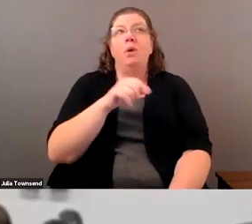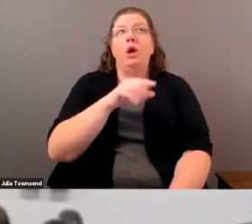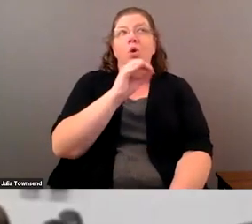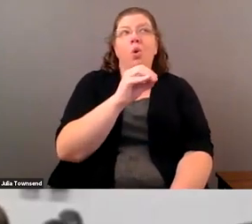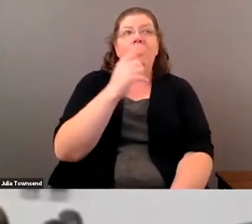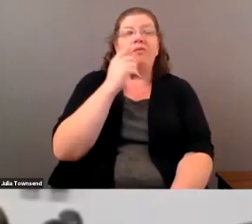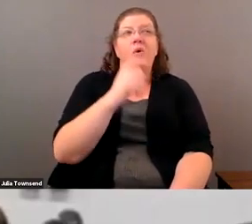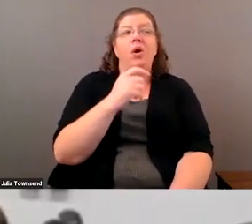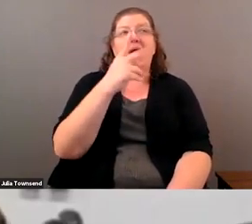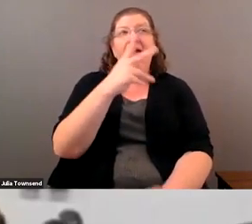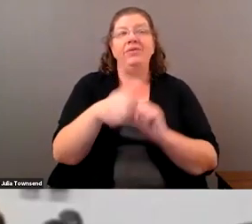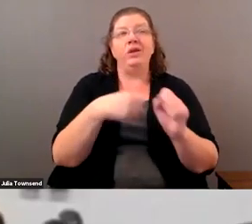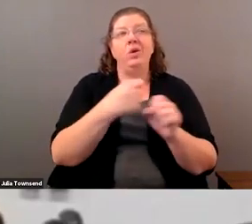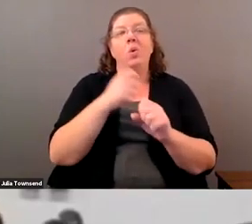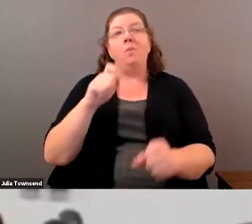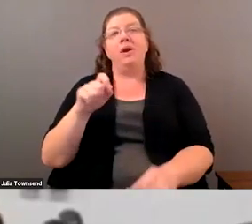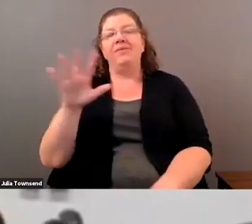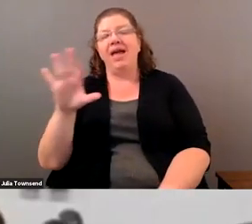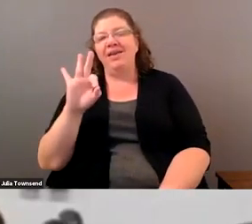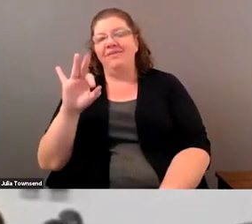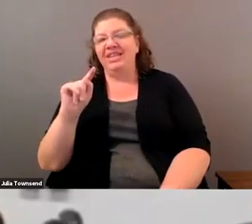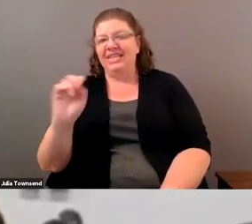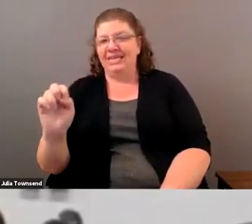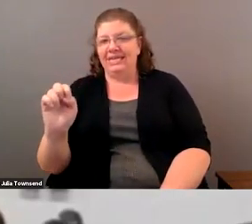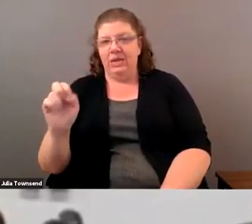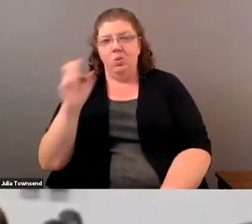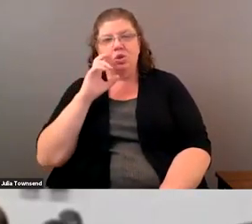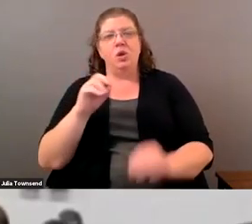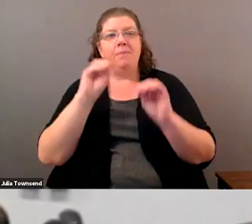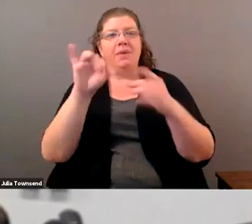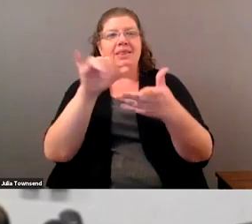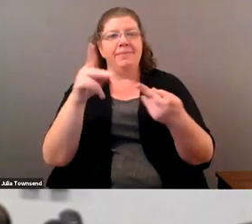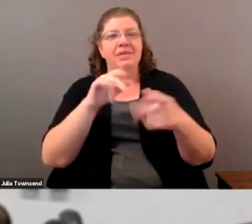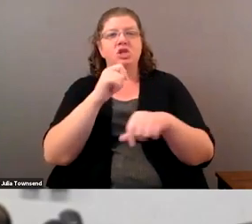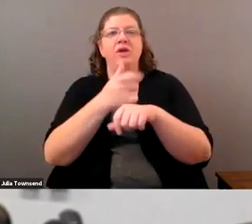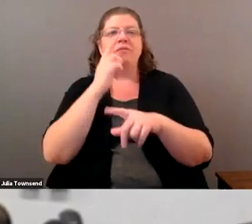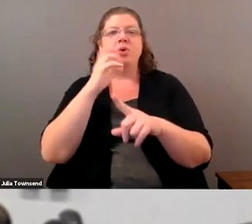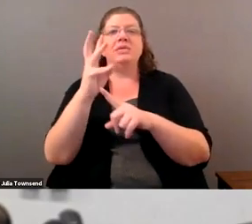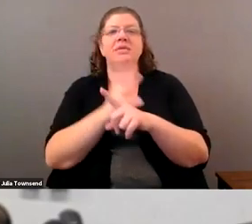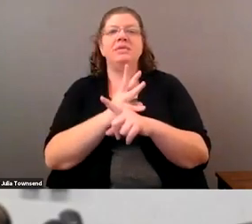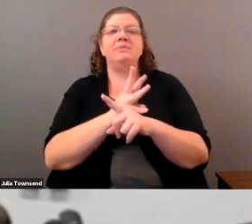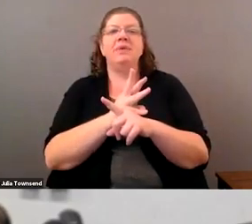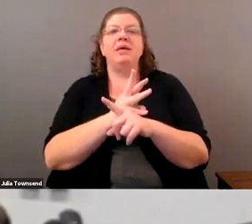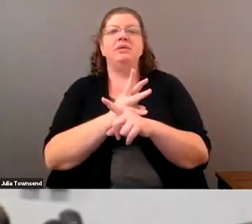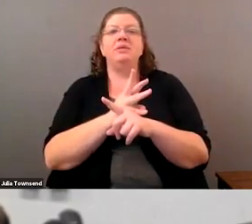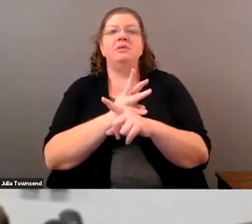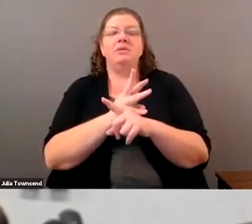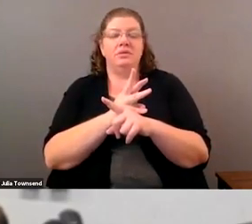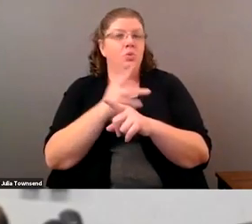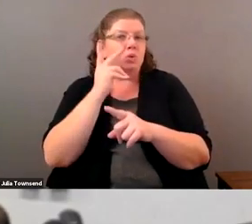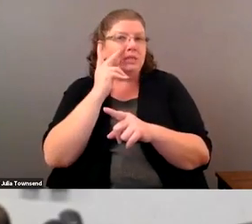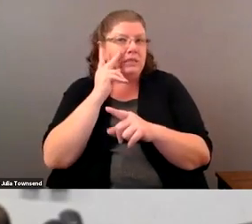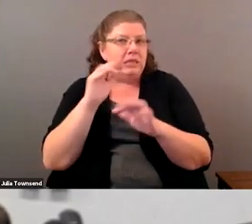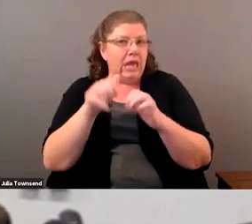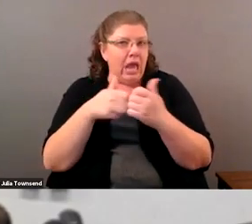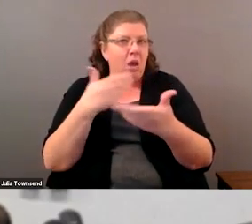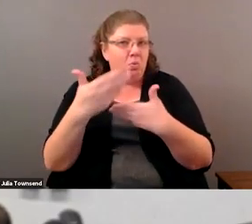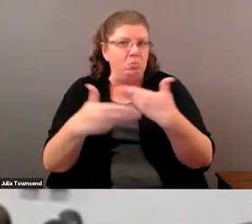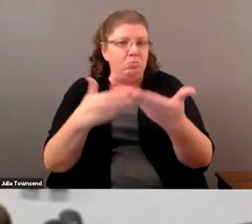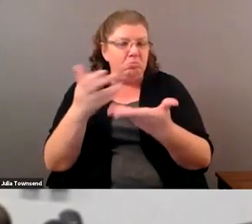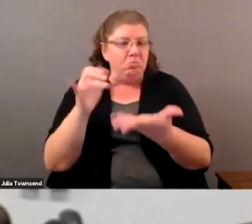medio año así que realmente decir 1.0 por medio año y punto 5 de epsy y realmente queríamos poner